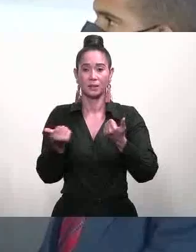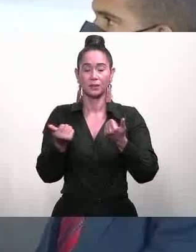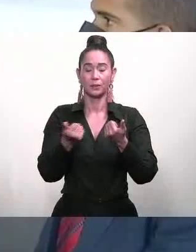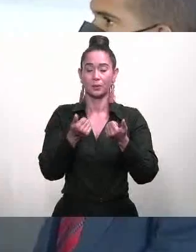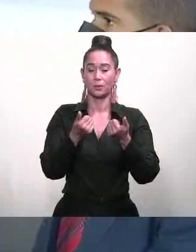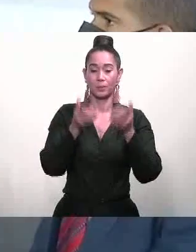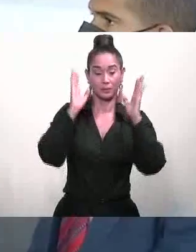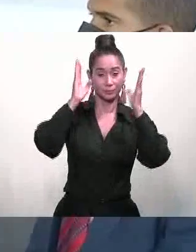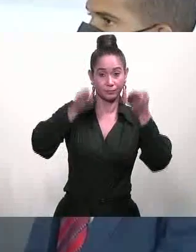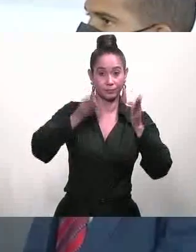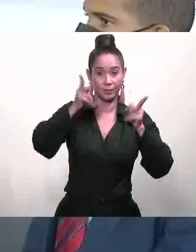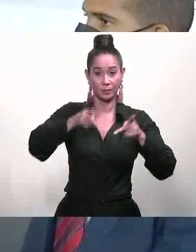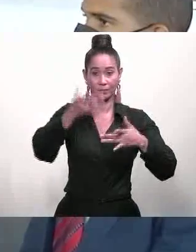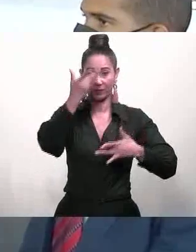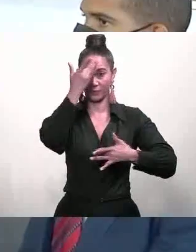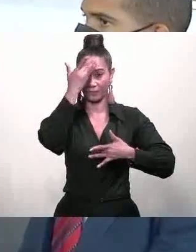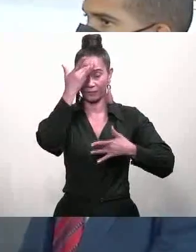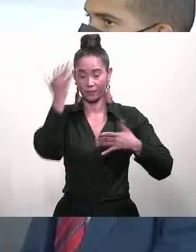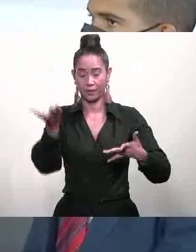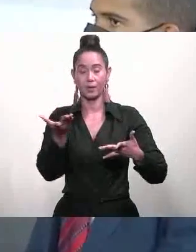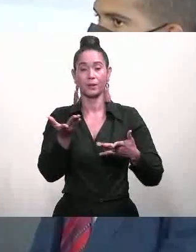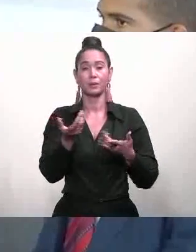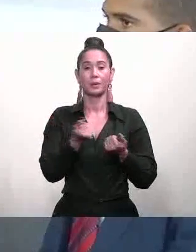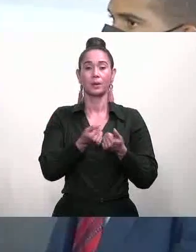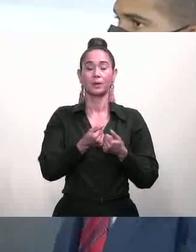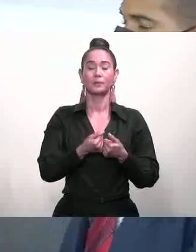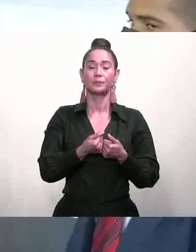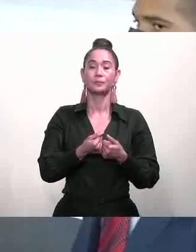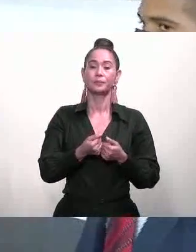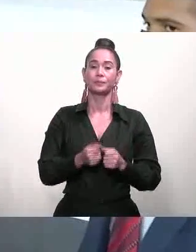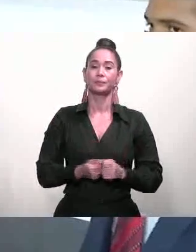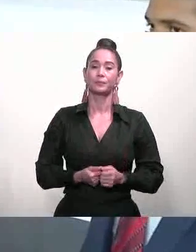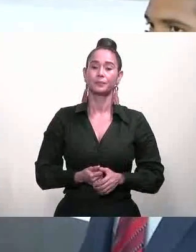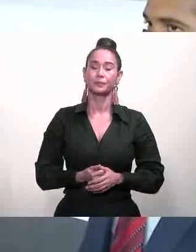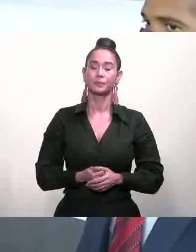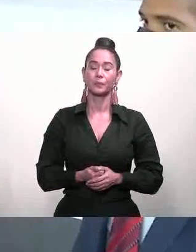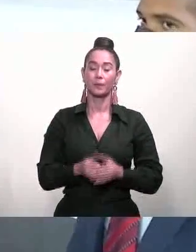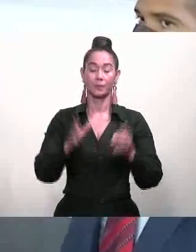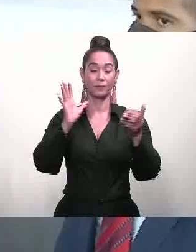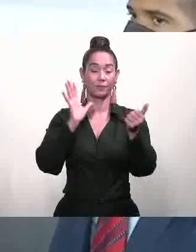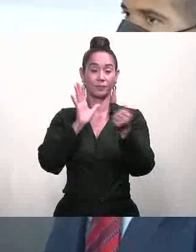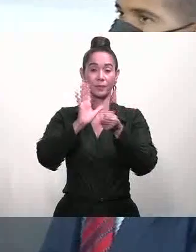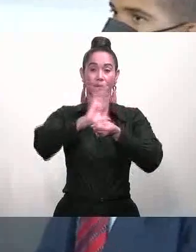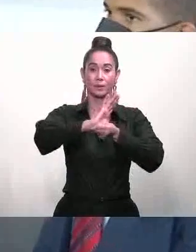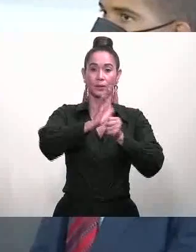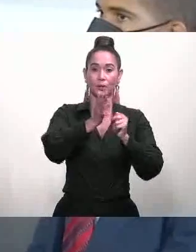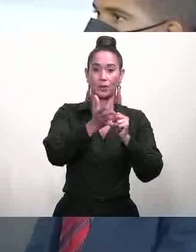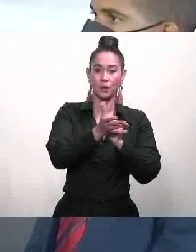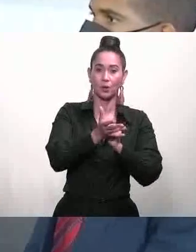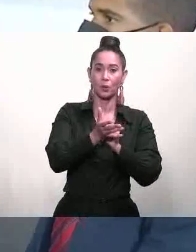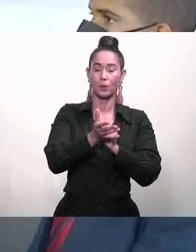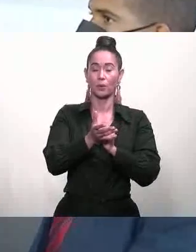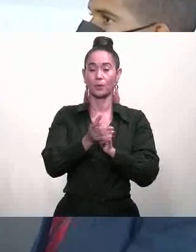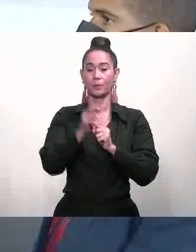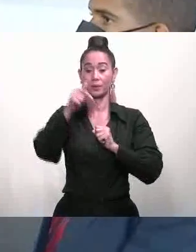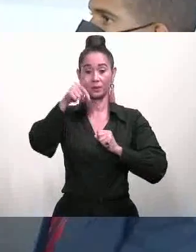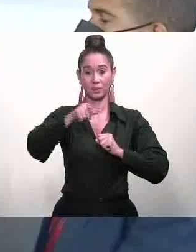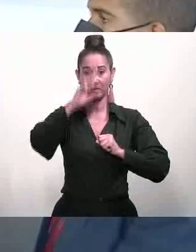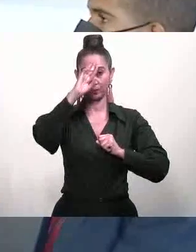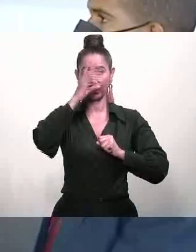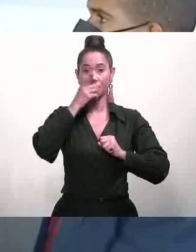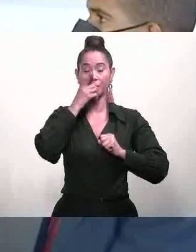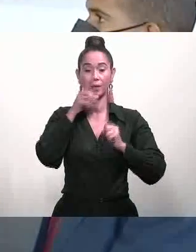sabiendas de que el pueblo dominicano necesitaba esta atención especial frente a una pandemia que ha tocado no solamente la